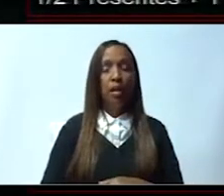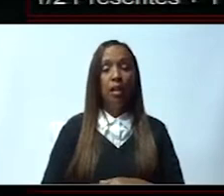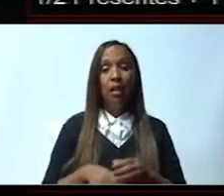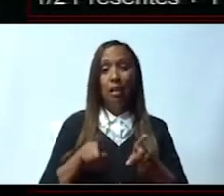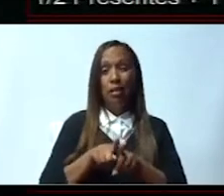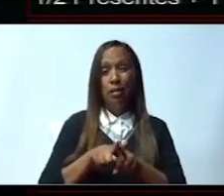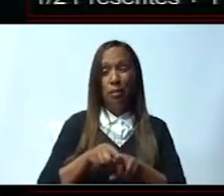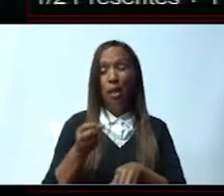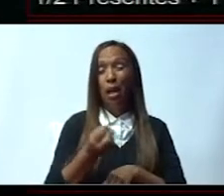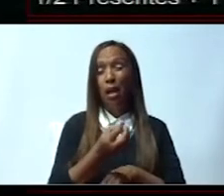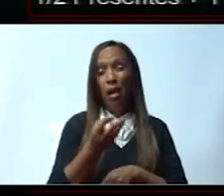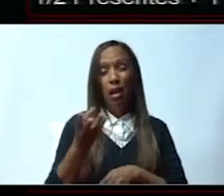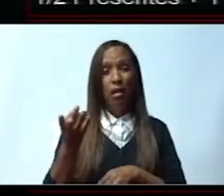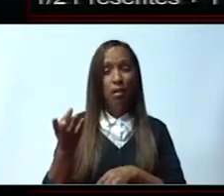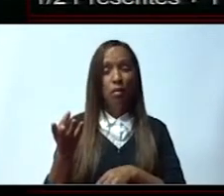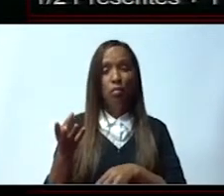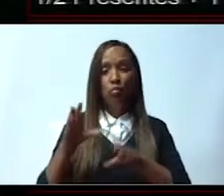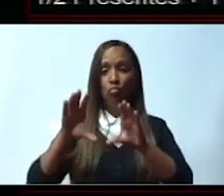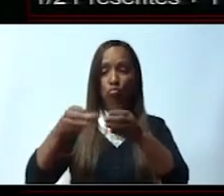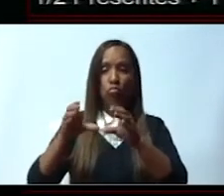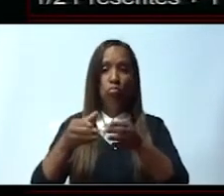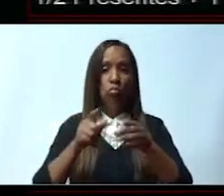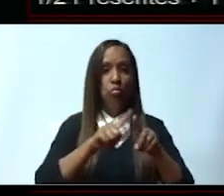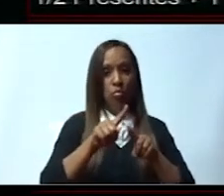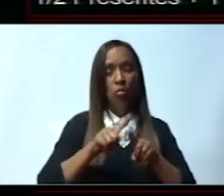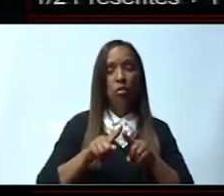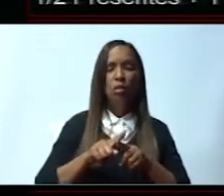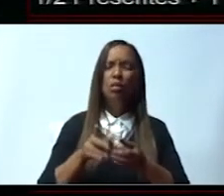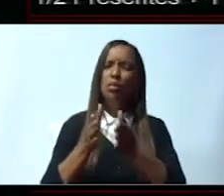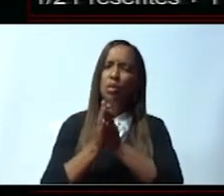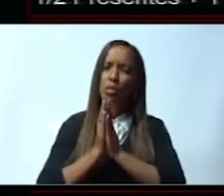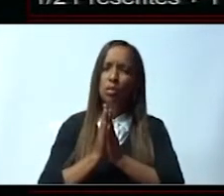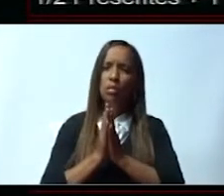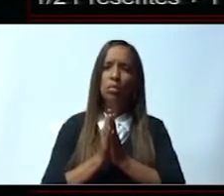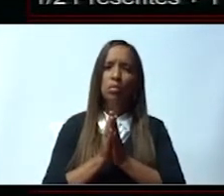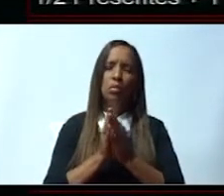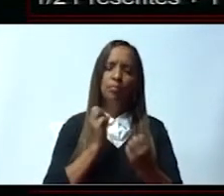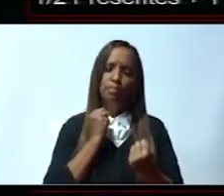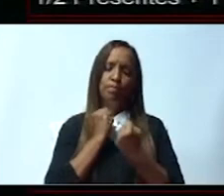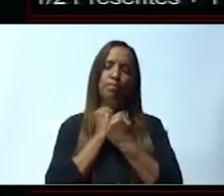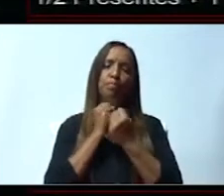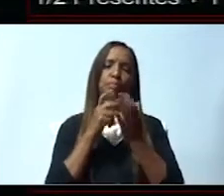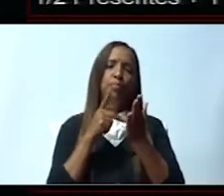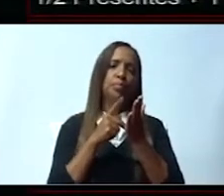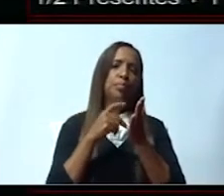queridos colegas diputados que no están en sus curules y